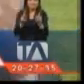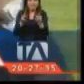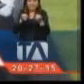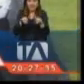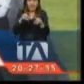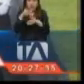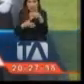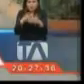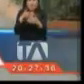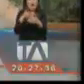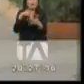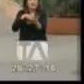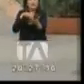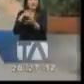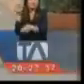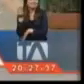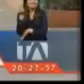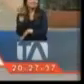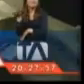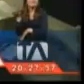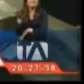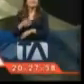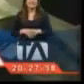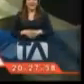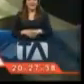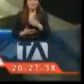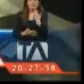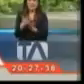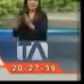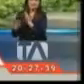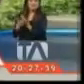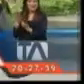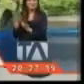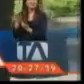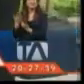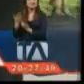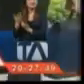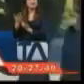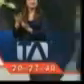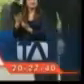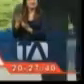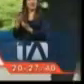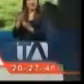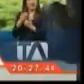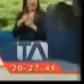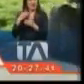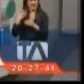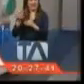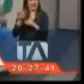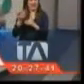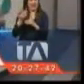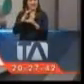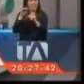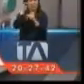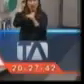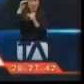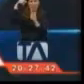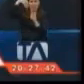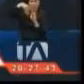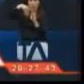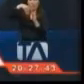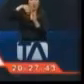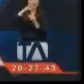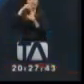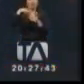continuidad de estudios para los jóvenes. Y finalmente aseguran que estas facilidades no bajarán el nivel de la educación superior, más bien dejarán